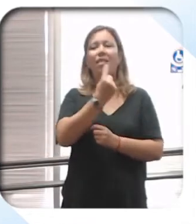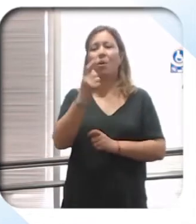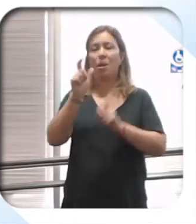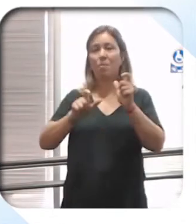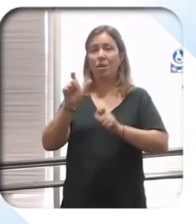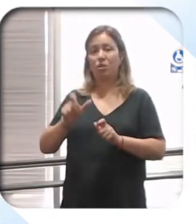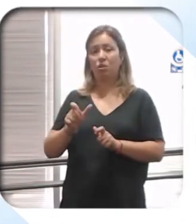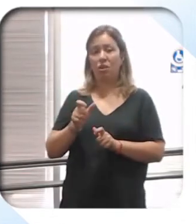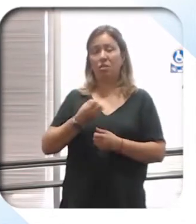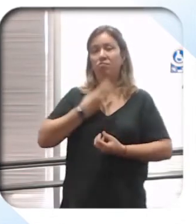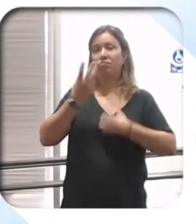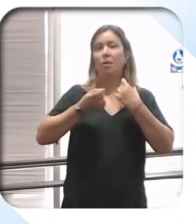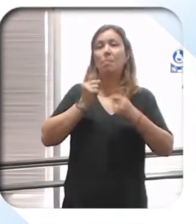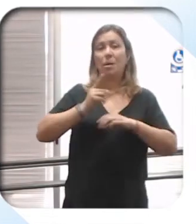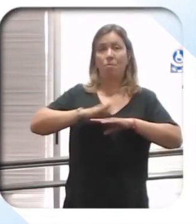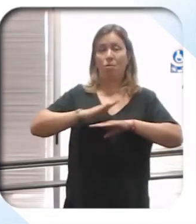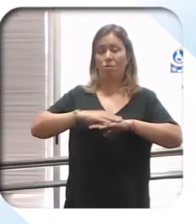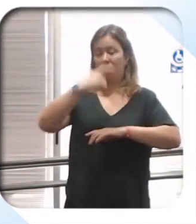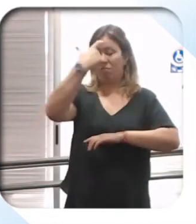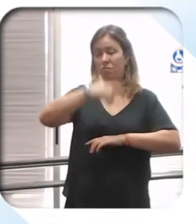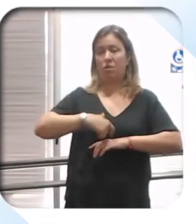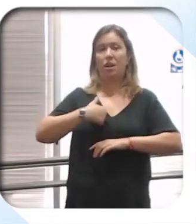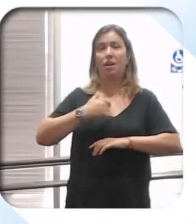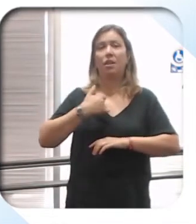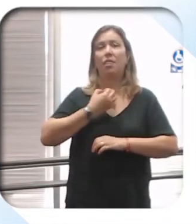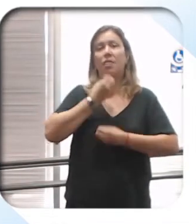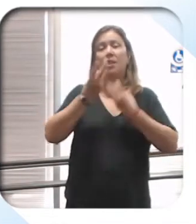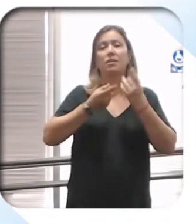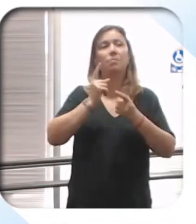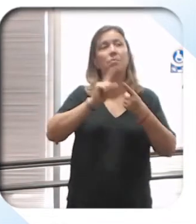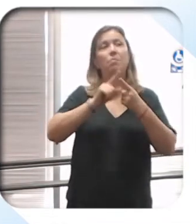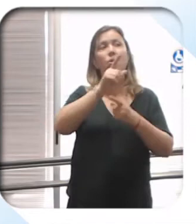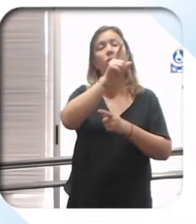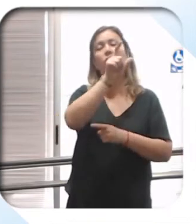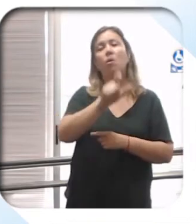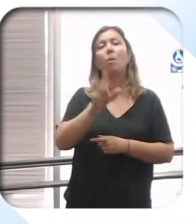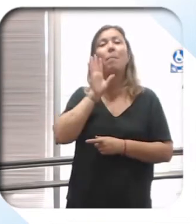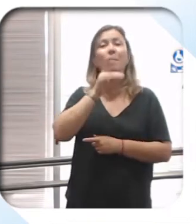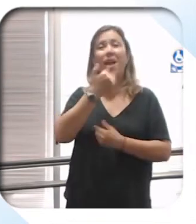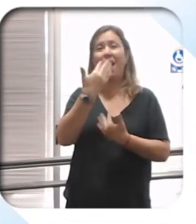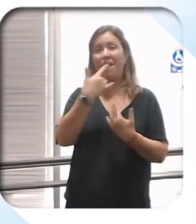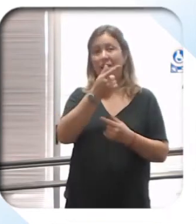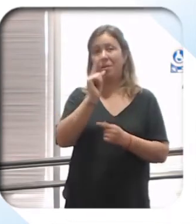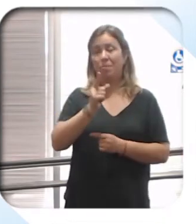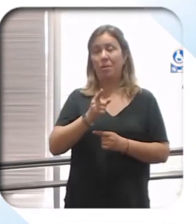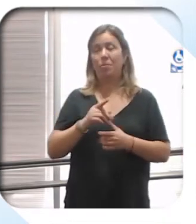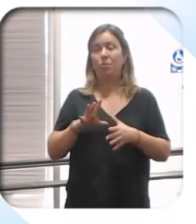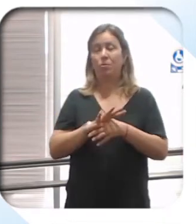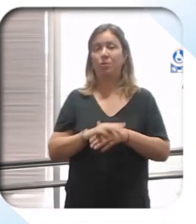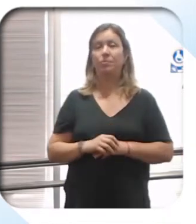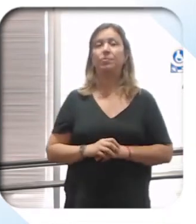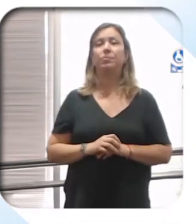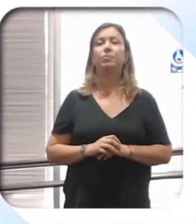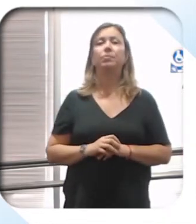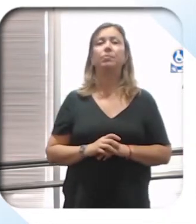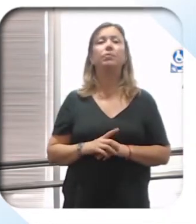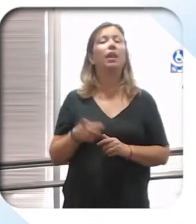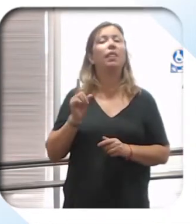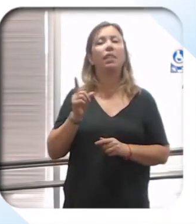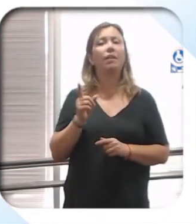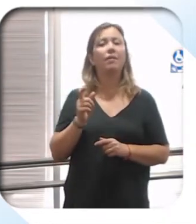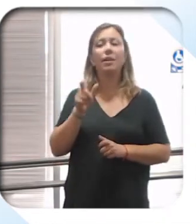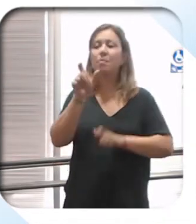sus voces, y creo que sí, y concuerdo con la mamá, y que tienen que